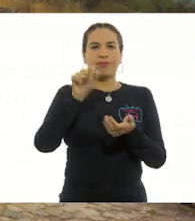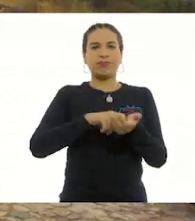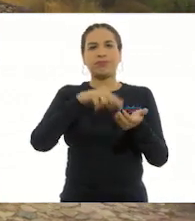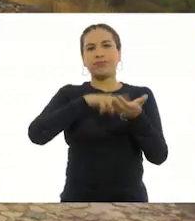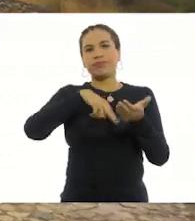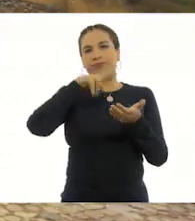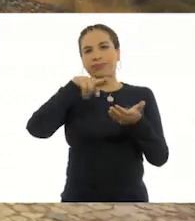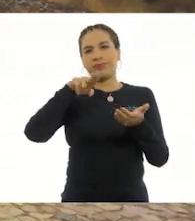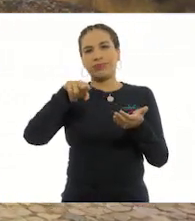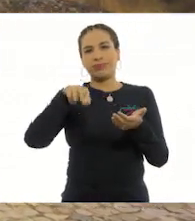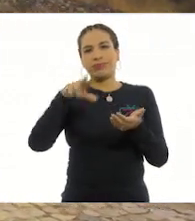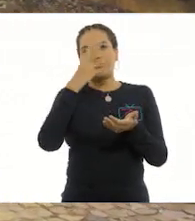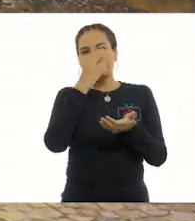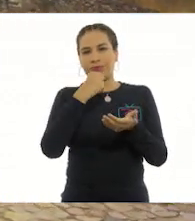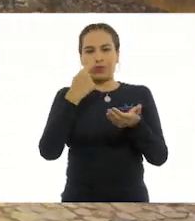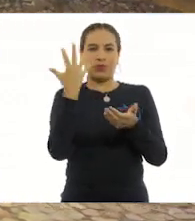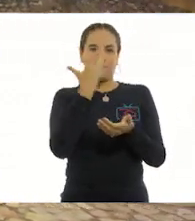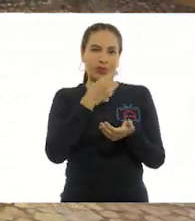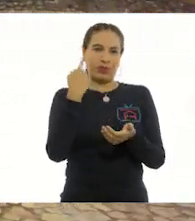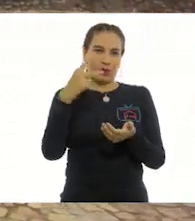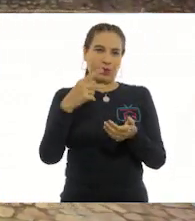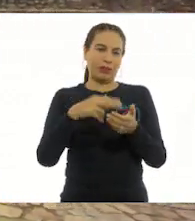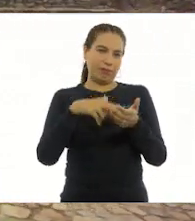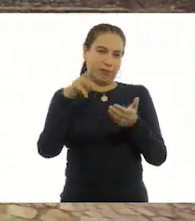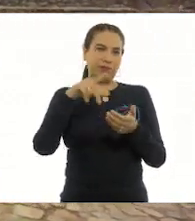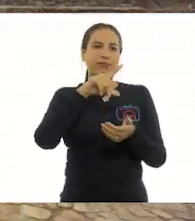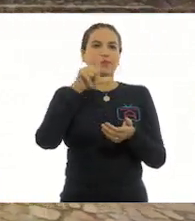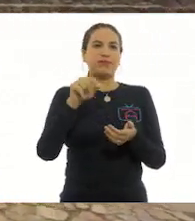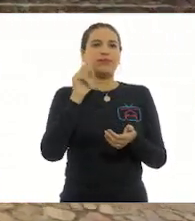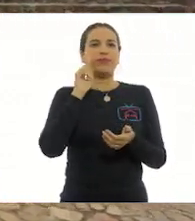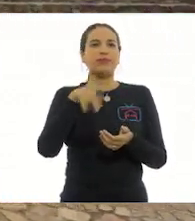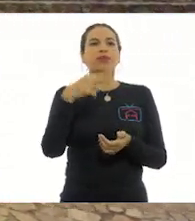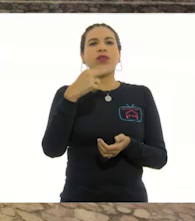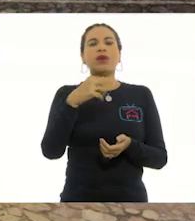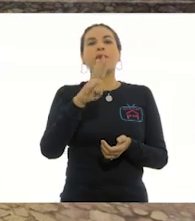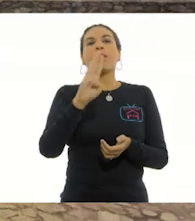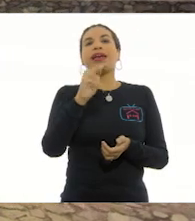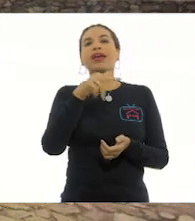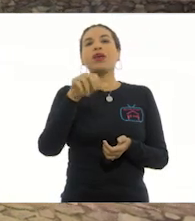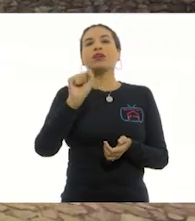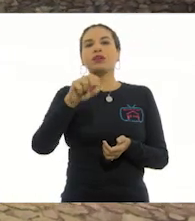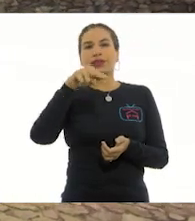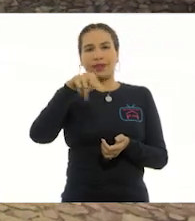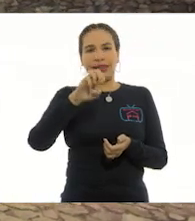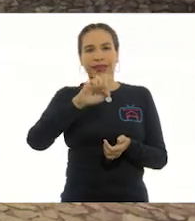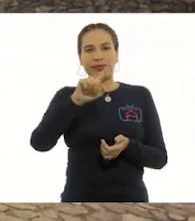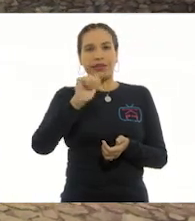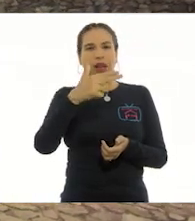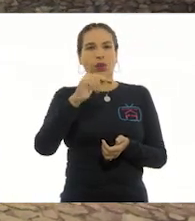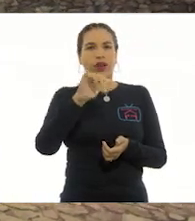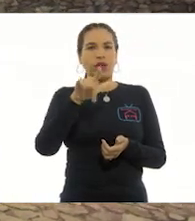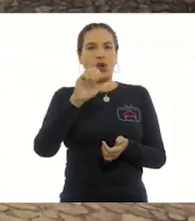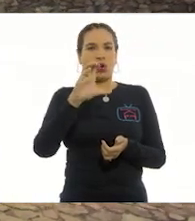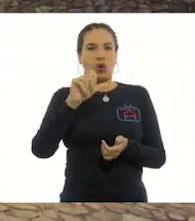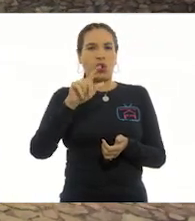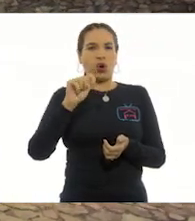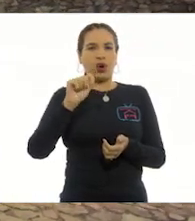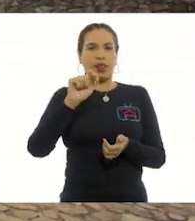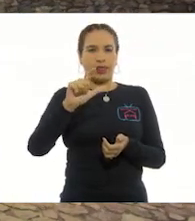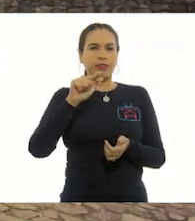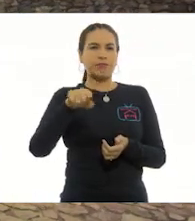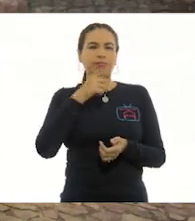sus grandes óleos, esos maravillosos. Y él pensó que eran unos baños y le llamó así los baños de Nezahualcóyotl. Y desde entonces así se le